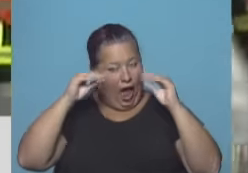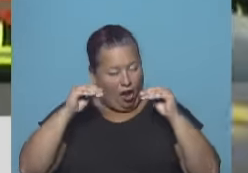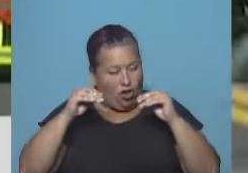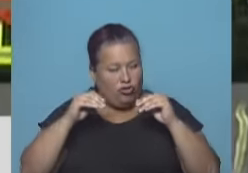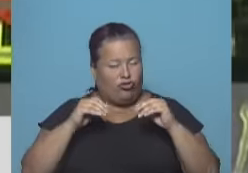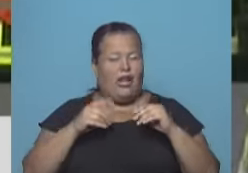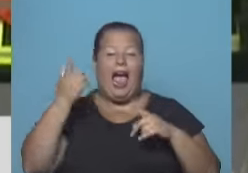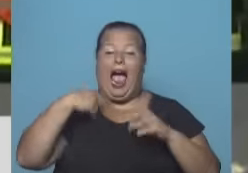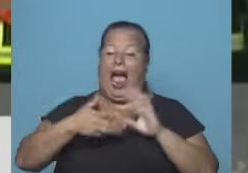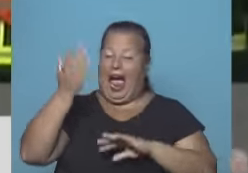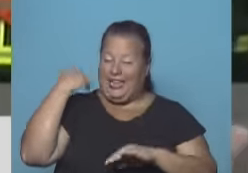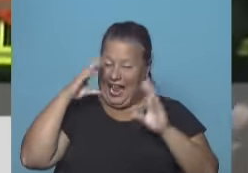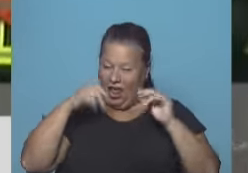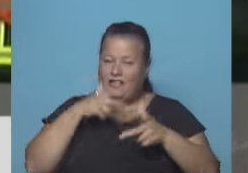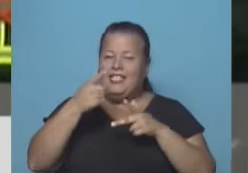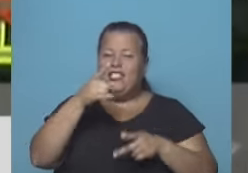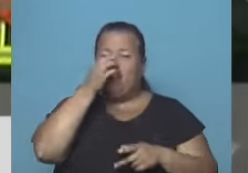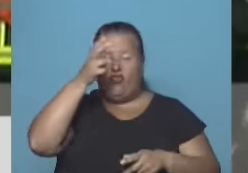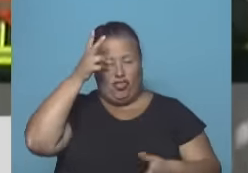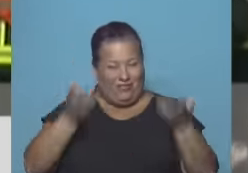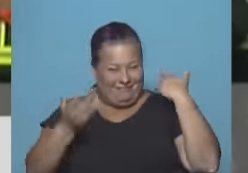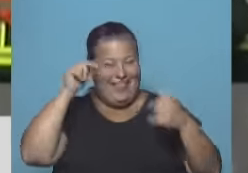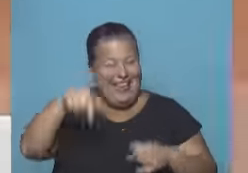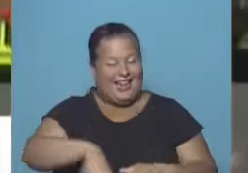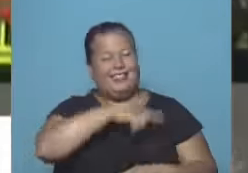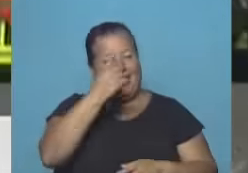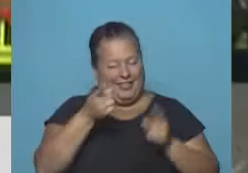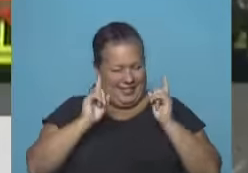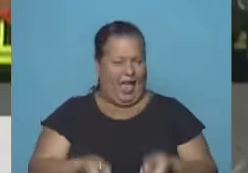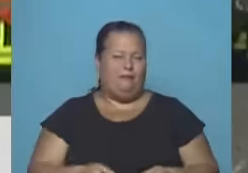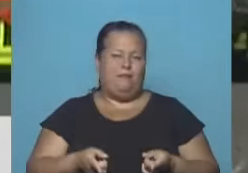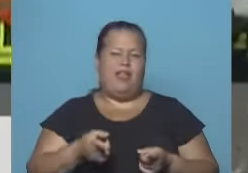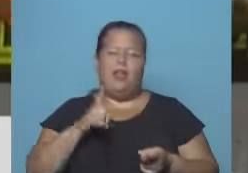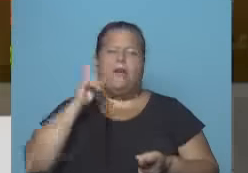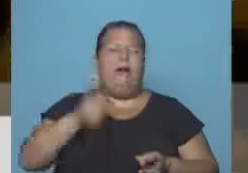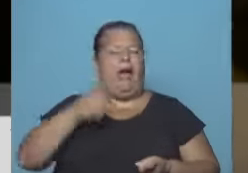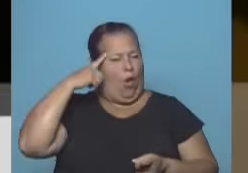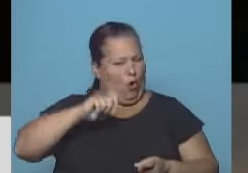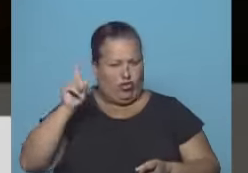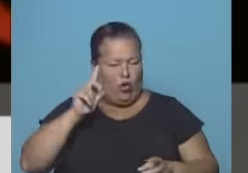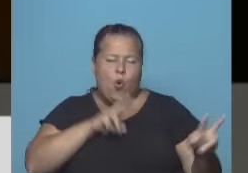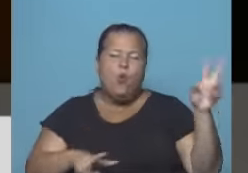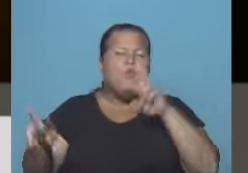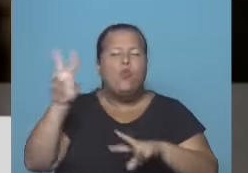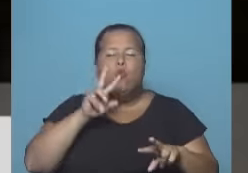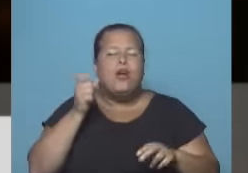la noche anterior, ¿te acordás que hablábamos de 128 operativos? Bueno, este es uno de los que se vienen realizando sin orden judicial, buscando